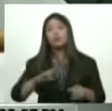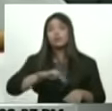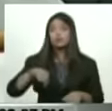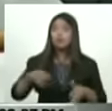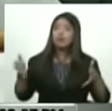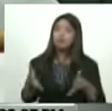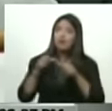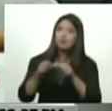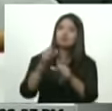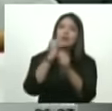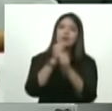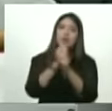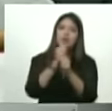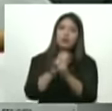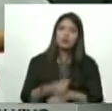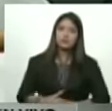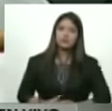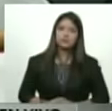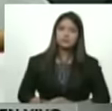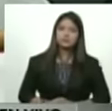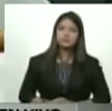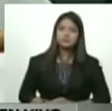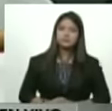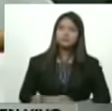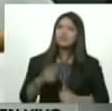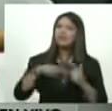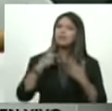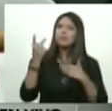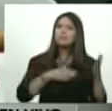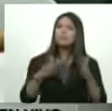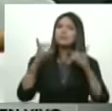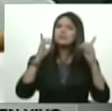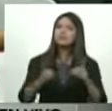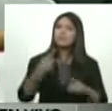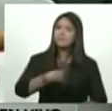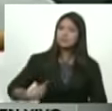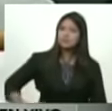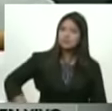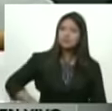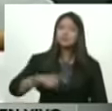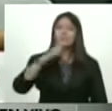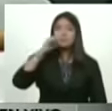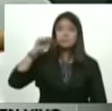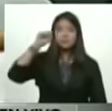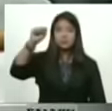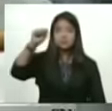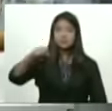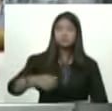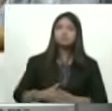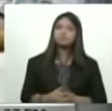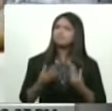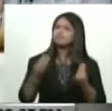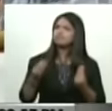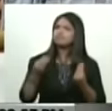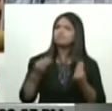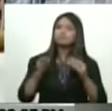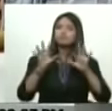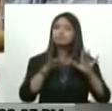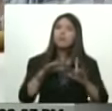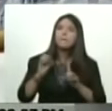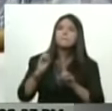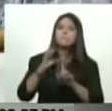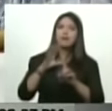seguir trabajando por el país. Estas acciones tomadas por el primer mandatario nacional, ¿cómo influyen o cómo